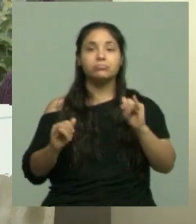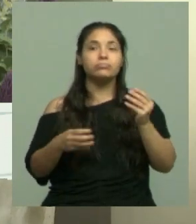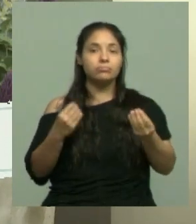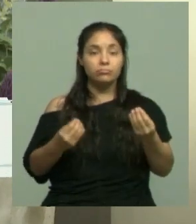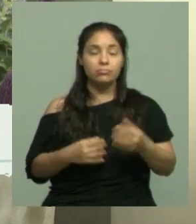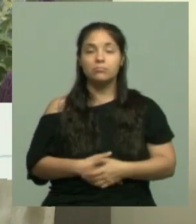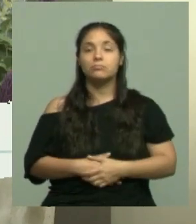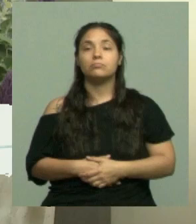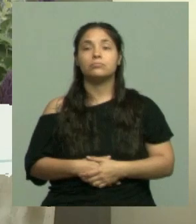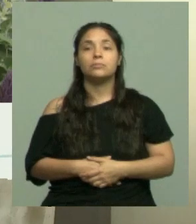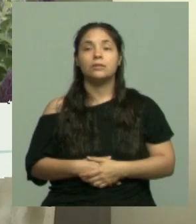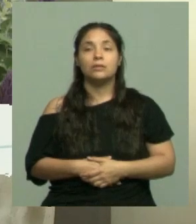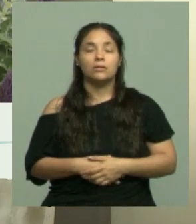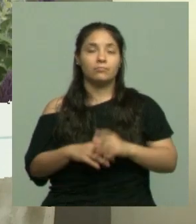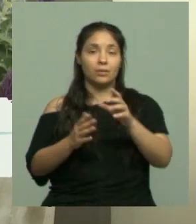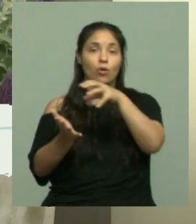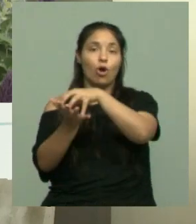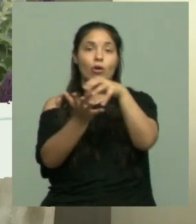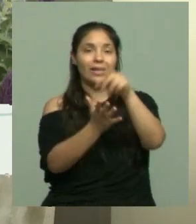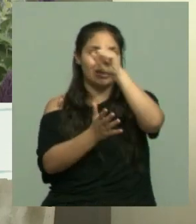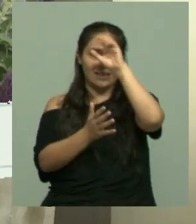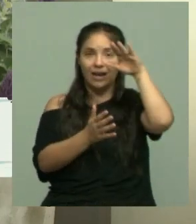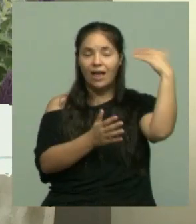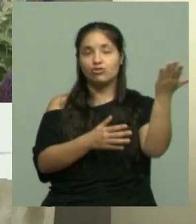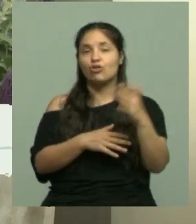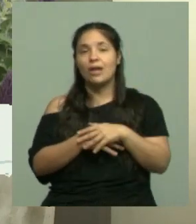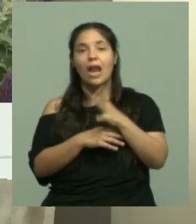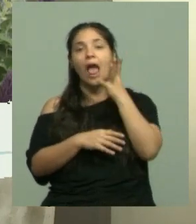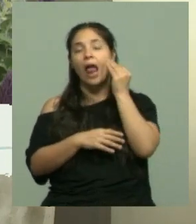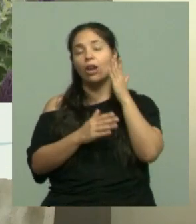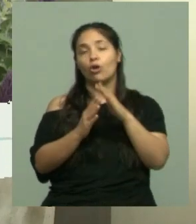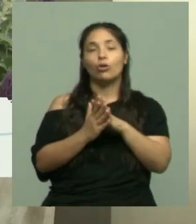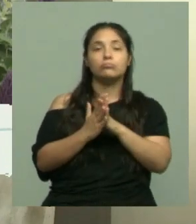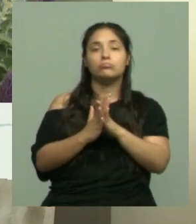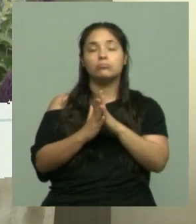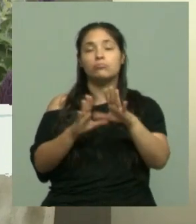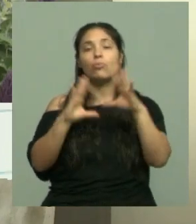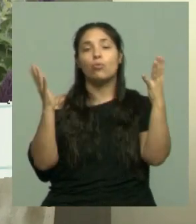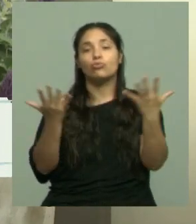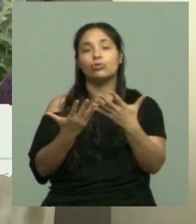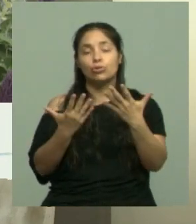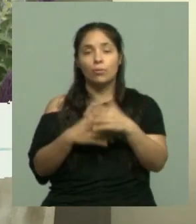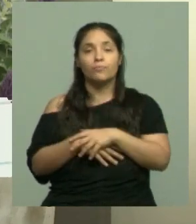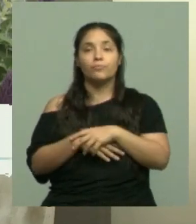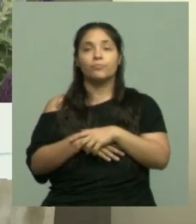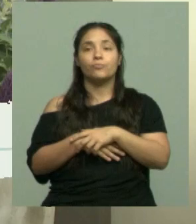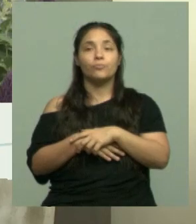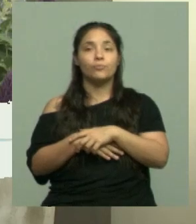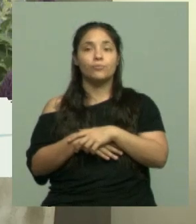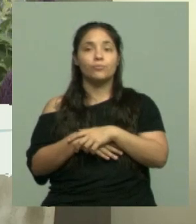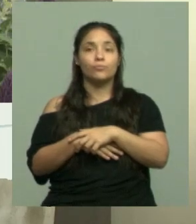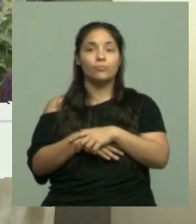este desconocimiento de los organismos internacionales que tratan de mantener el equilibrio en el mundo, más allá de lo ideológico, incluso vos lo